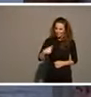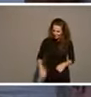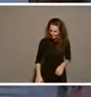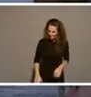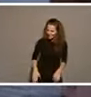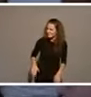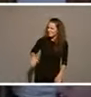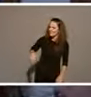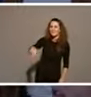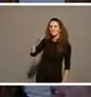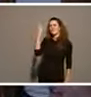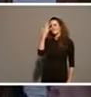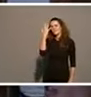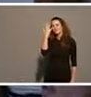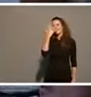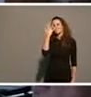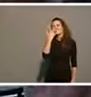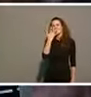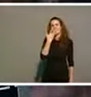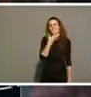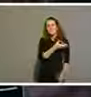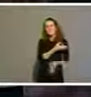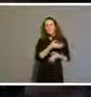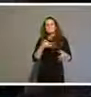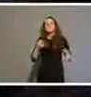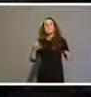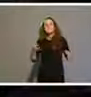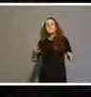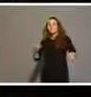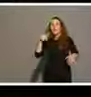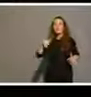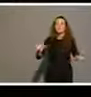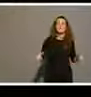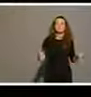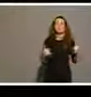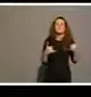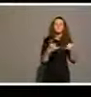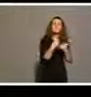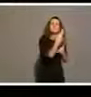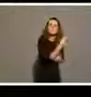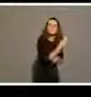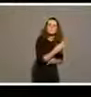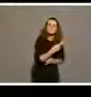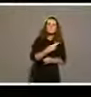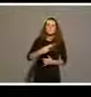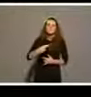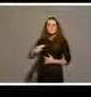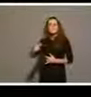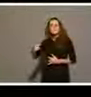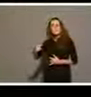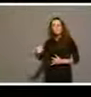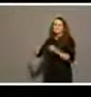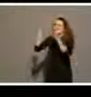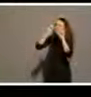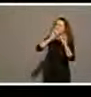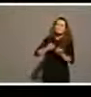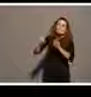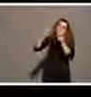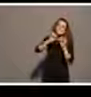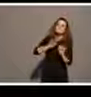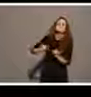niño en el carnaval. Esta fiesta chicharrera hay que